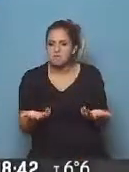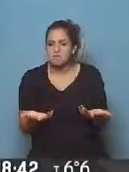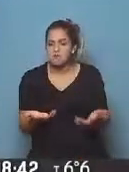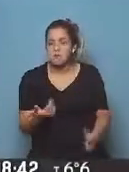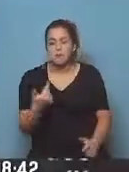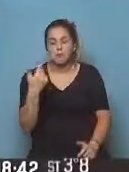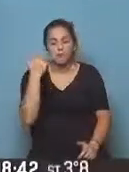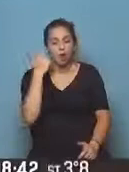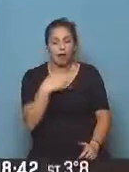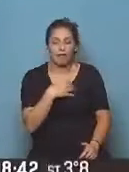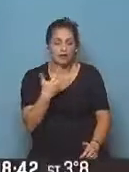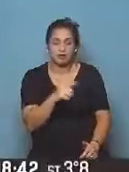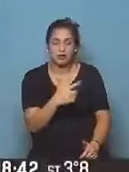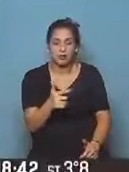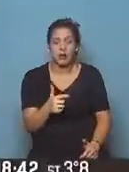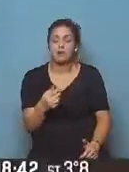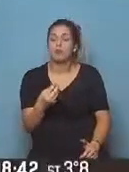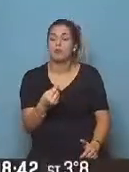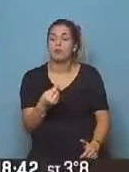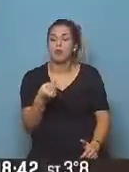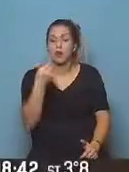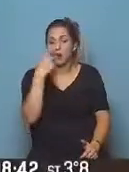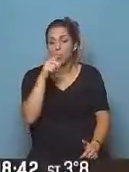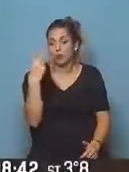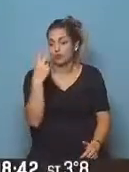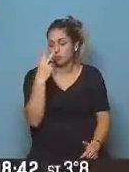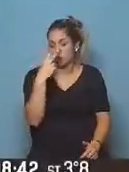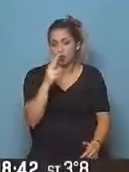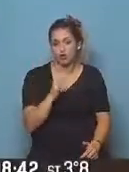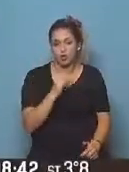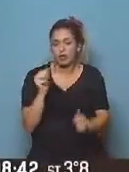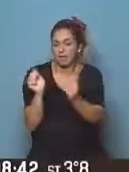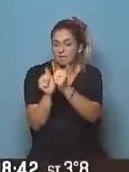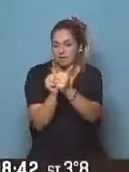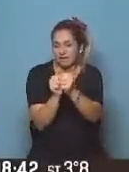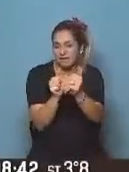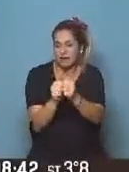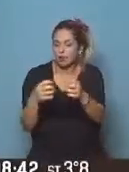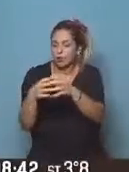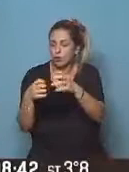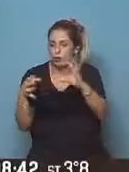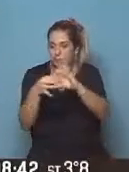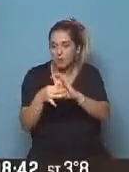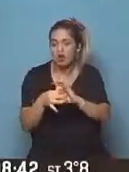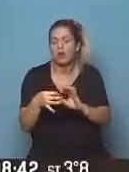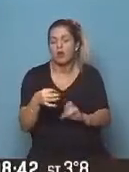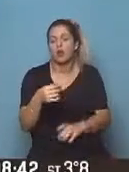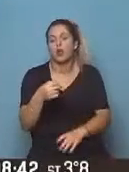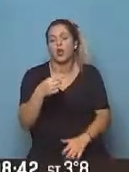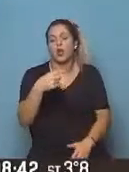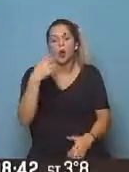los que lo acompañaron durante los últimos dos años sectores ligados al partido justicialista